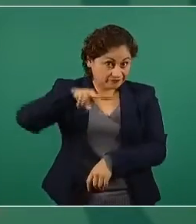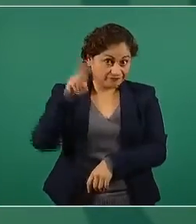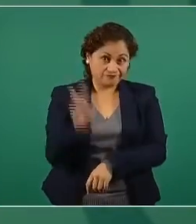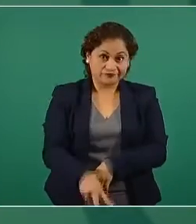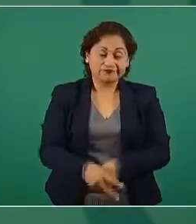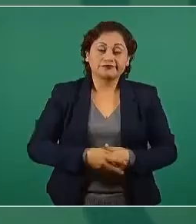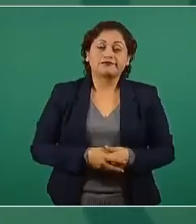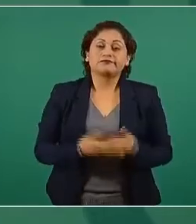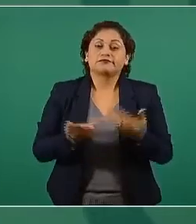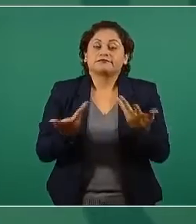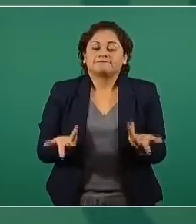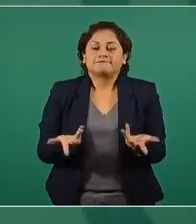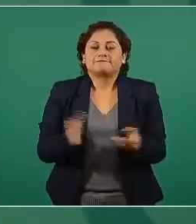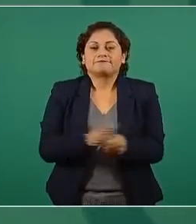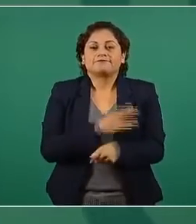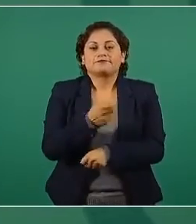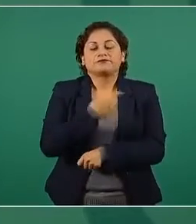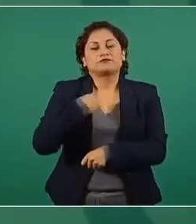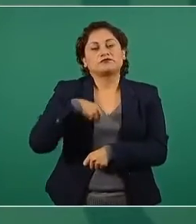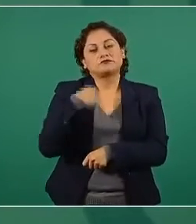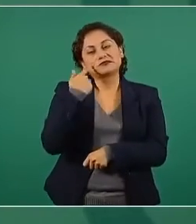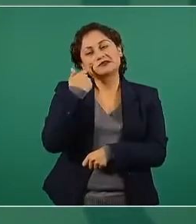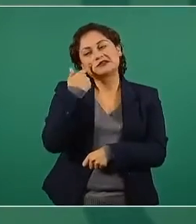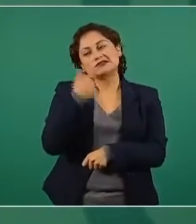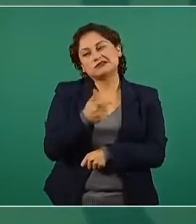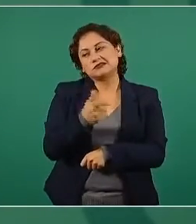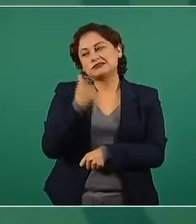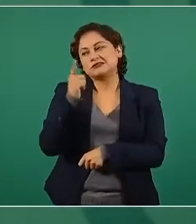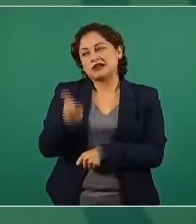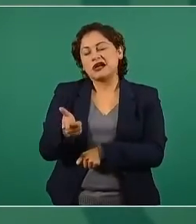hemos optado por buscar acuerdos.